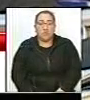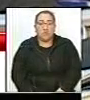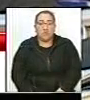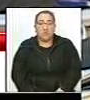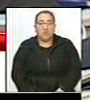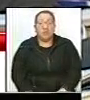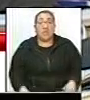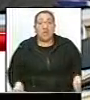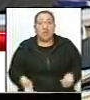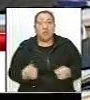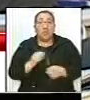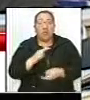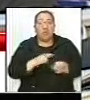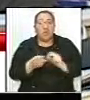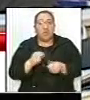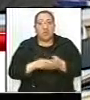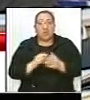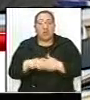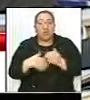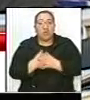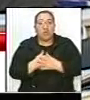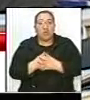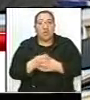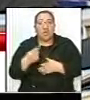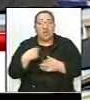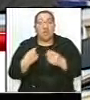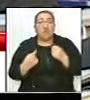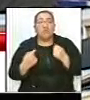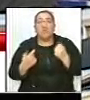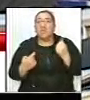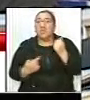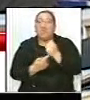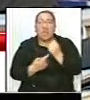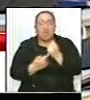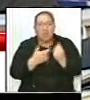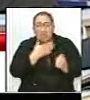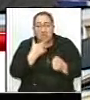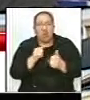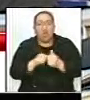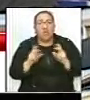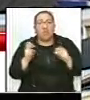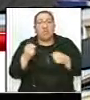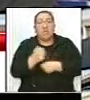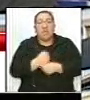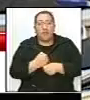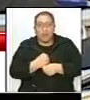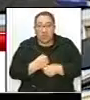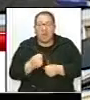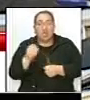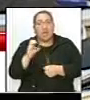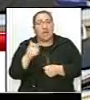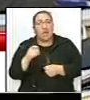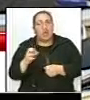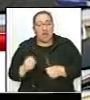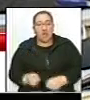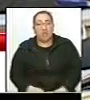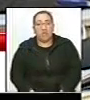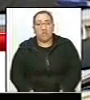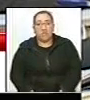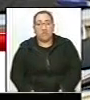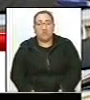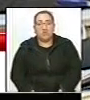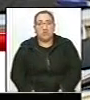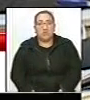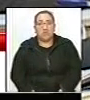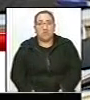productivo, combinando, digamos, el impulso tecnológico para mejorar el tema del café, el tema del cacao, de la fruta